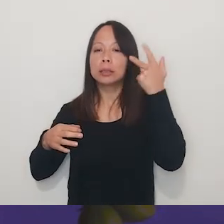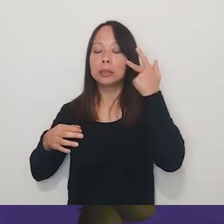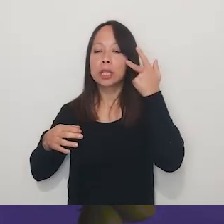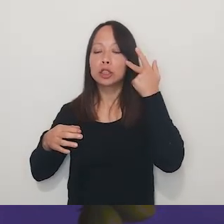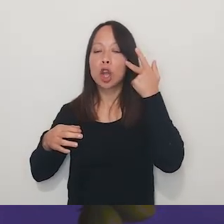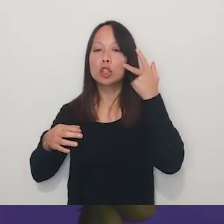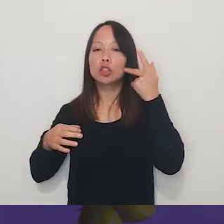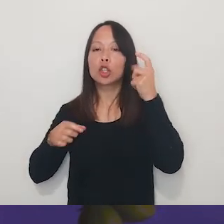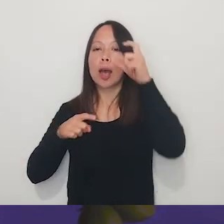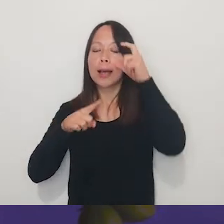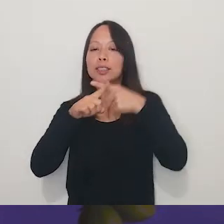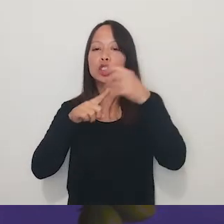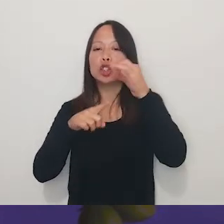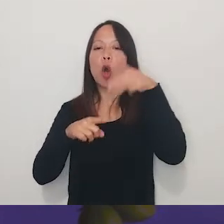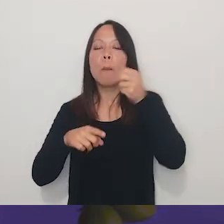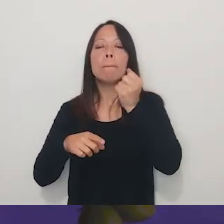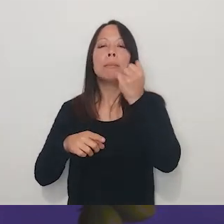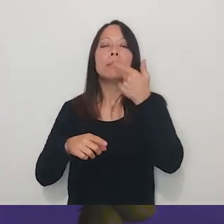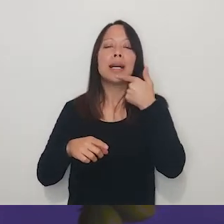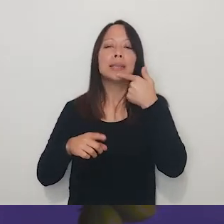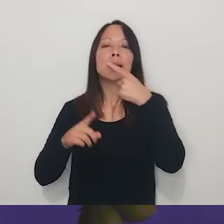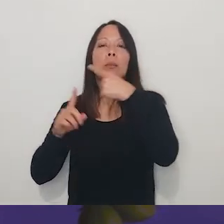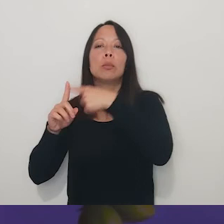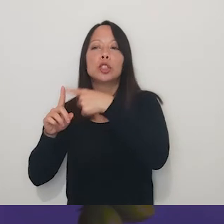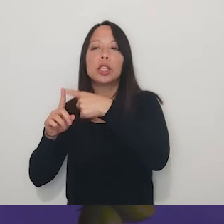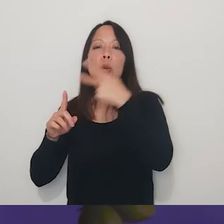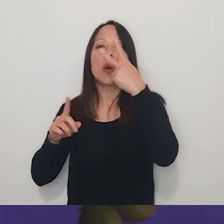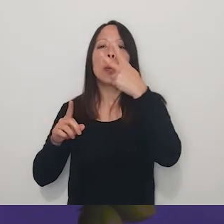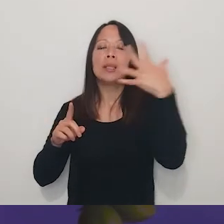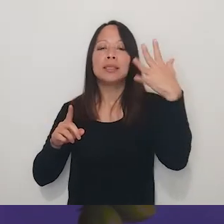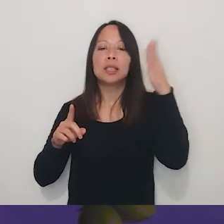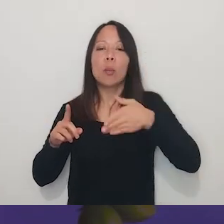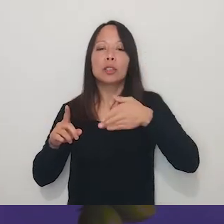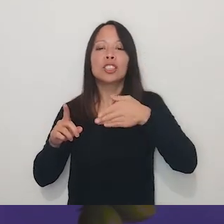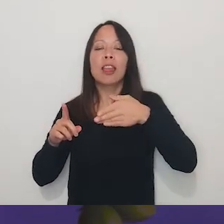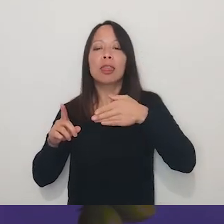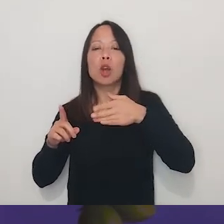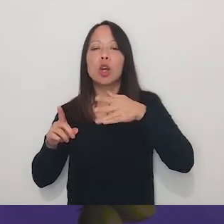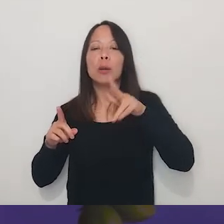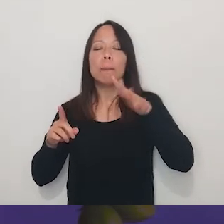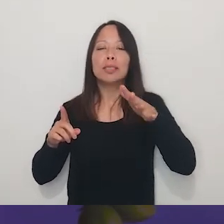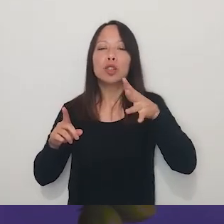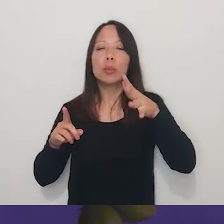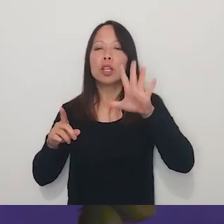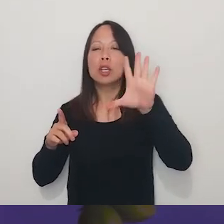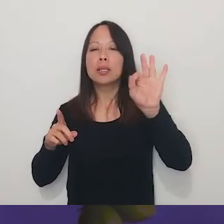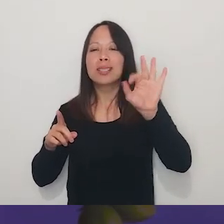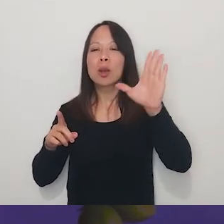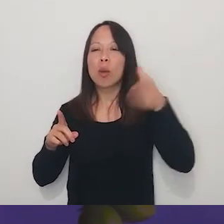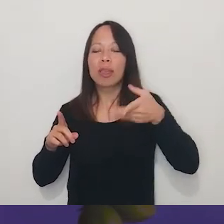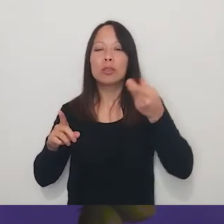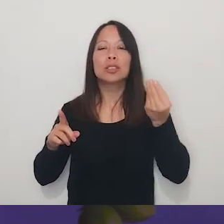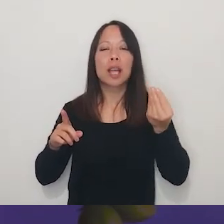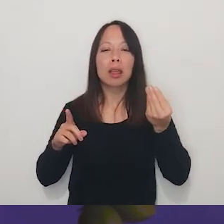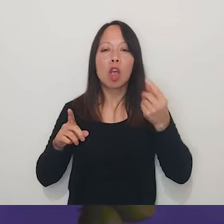18 tenían un 25% de positivos y en el reanálisis, o sea, entre 18 y 20 más o menos, es alrededor del